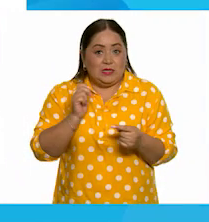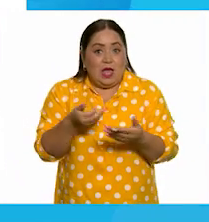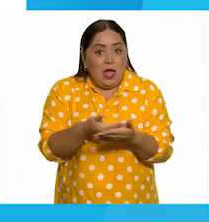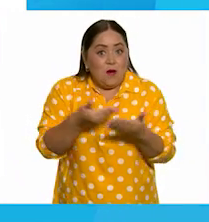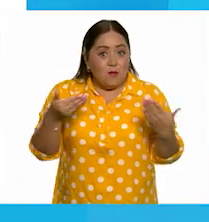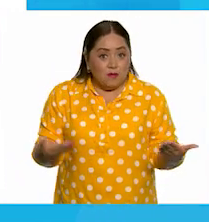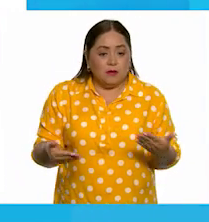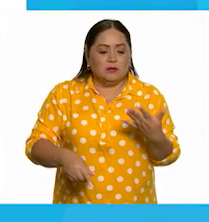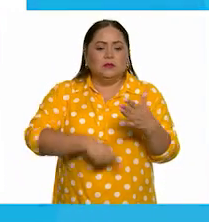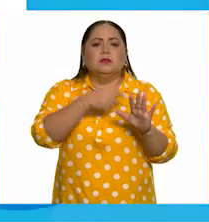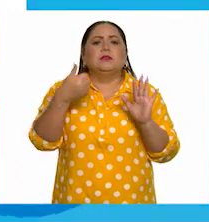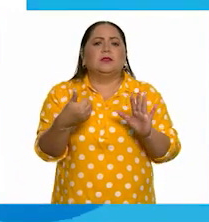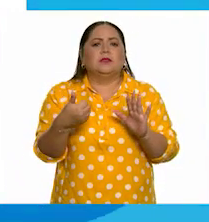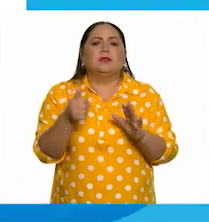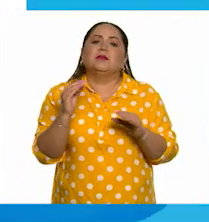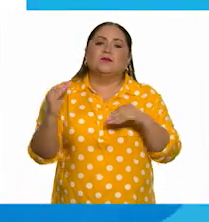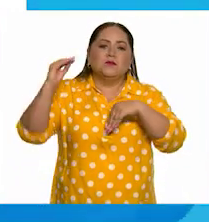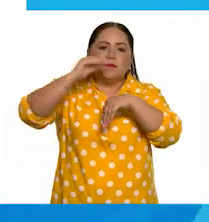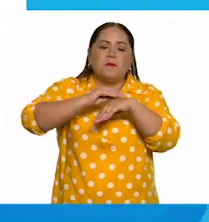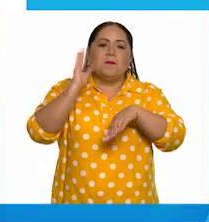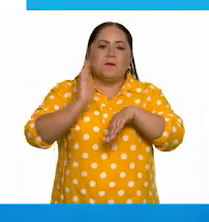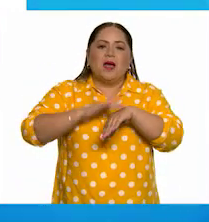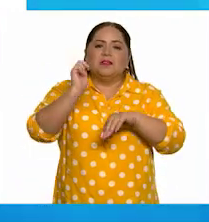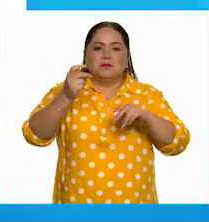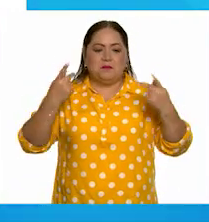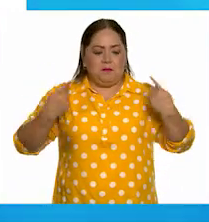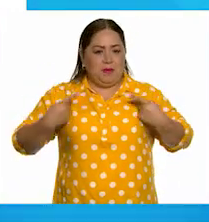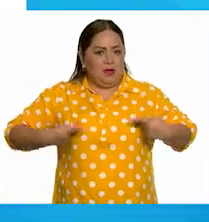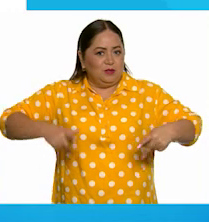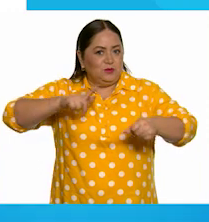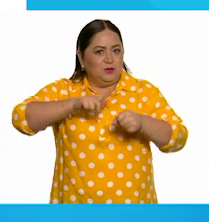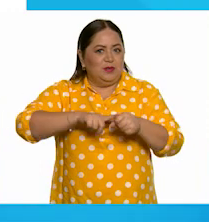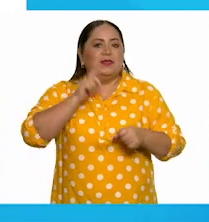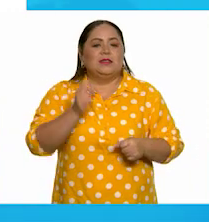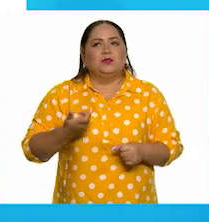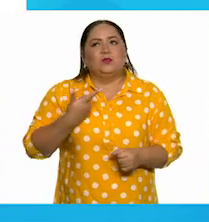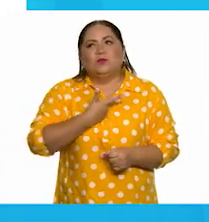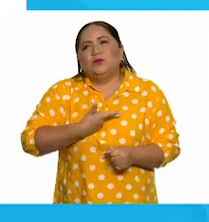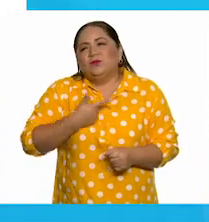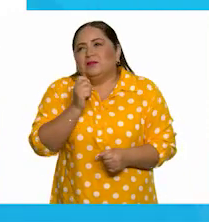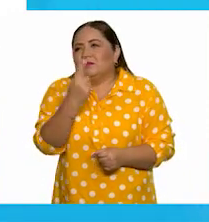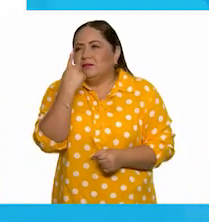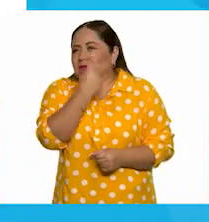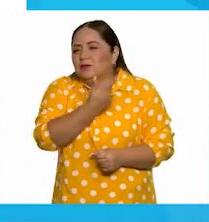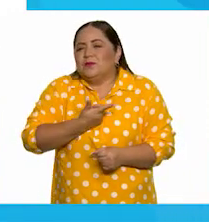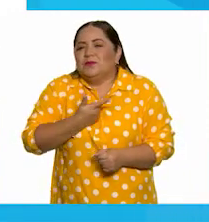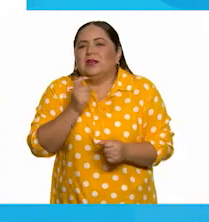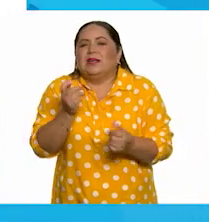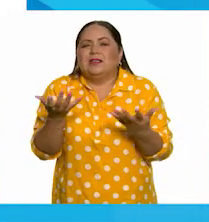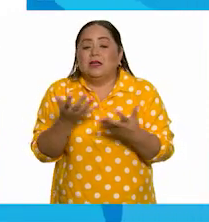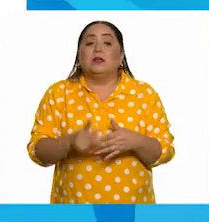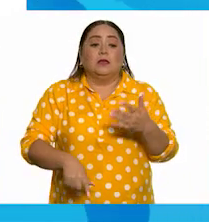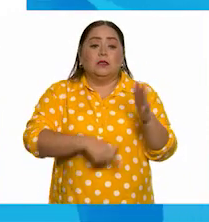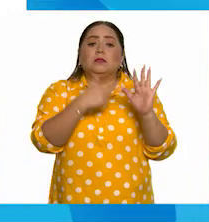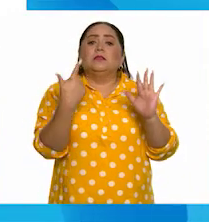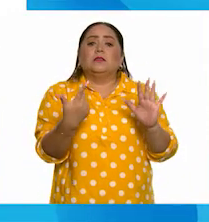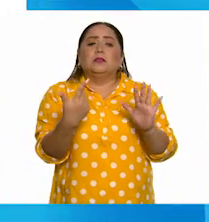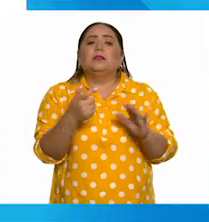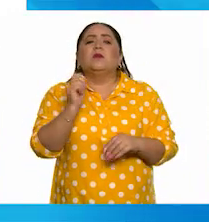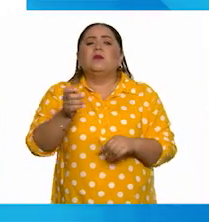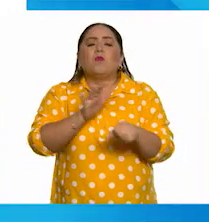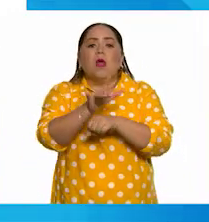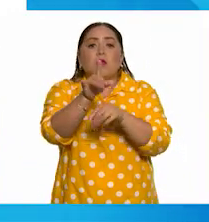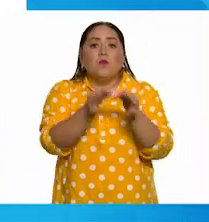Seis. Agregamos nuestra descripción de personalidad de lo que nos gusta hacer. Y siete. Escribimos un suceso